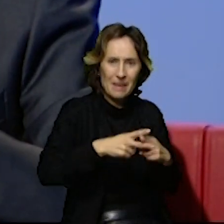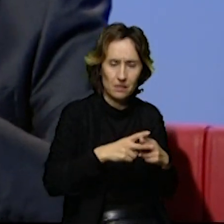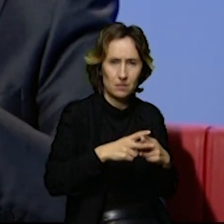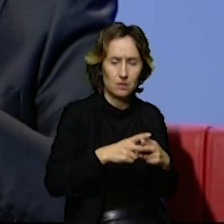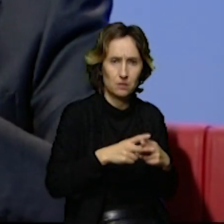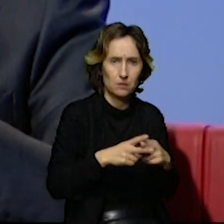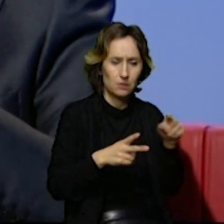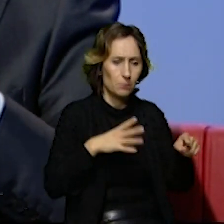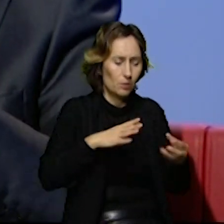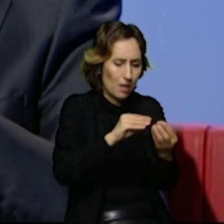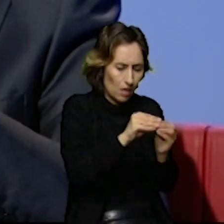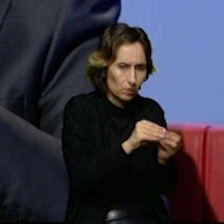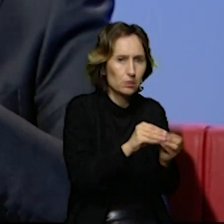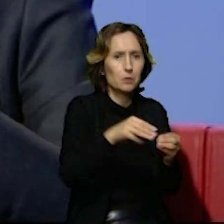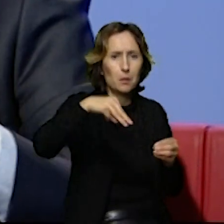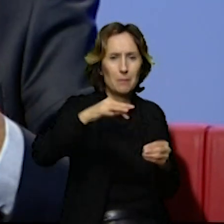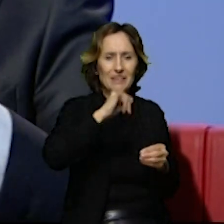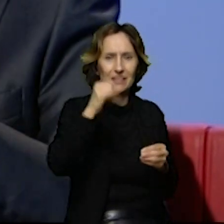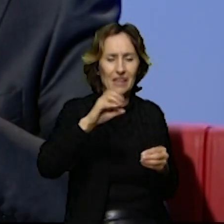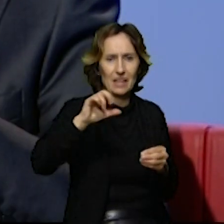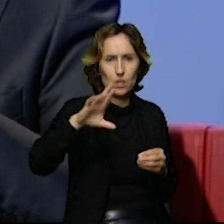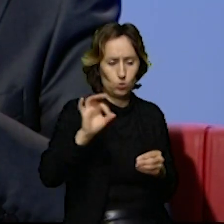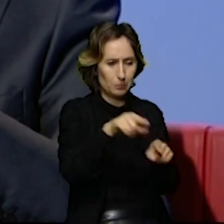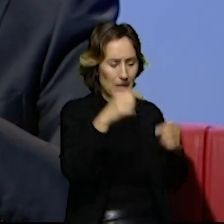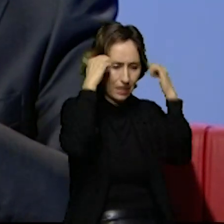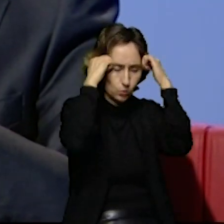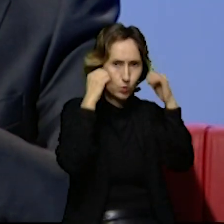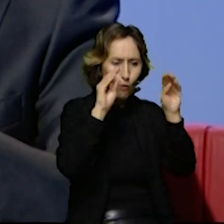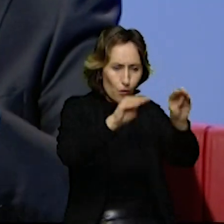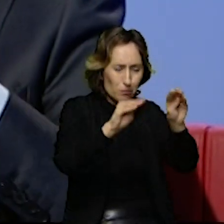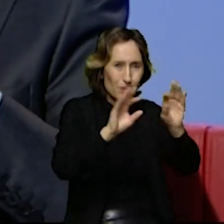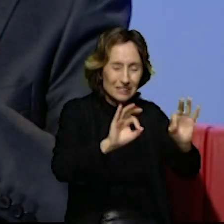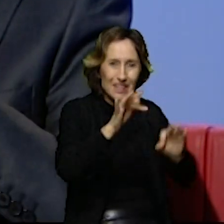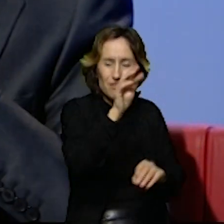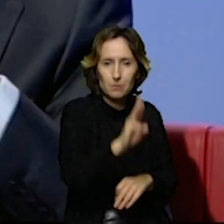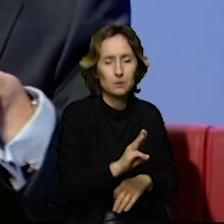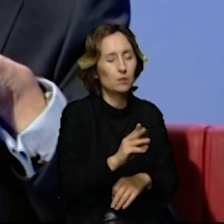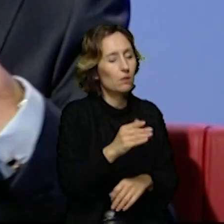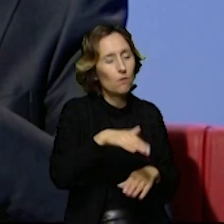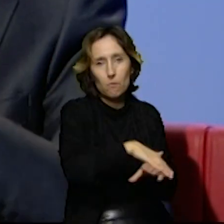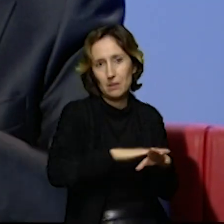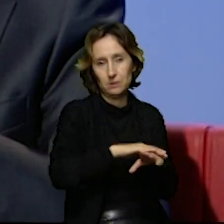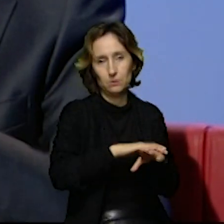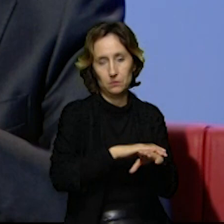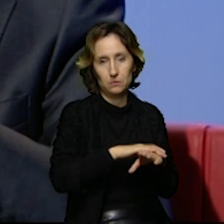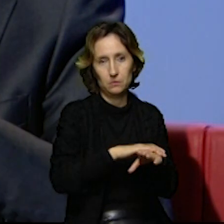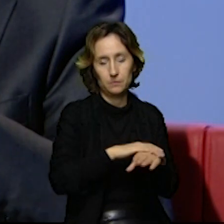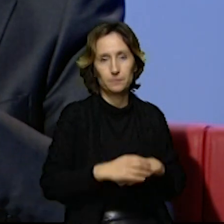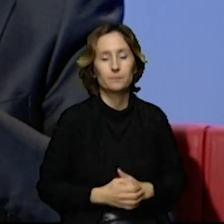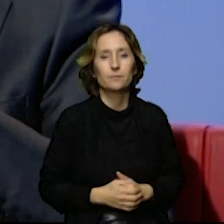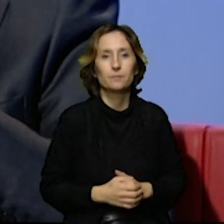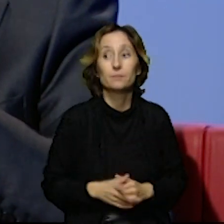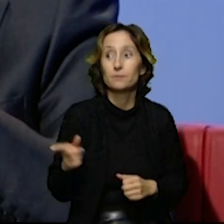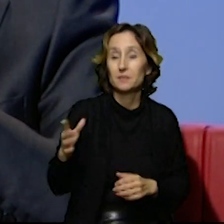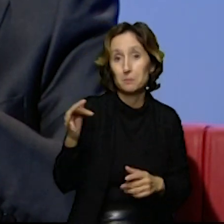de ajustadores y de matriceros. Bueno, pues eso es bueno. Formación profesional es fundamental. Eso